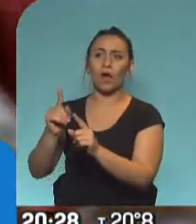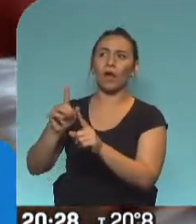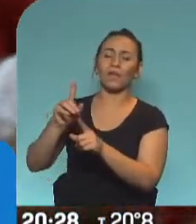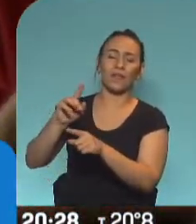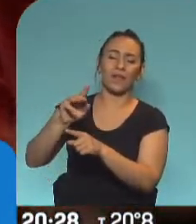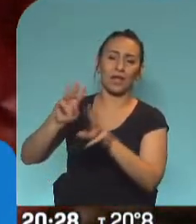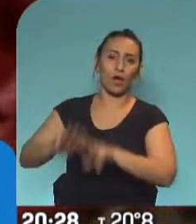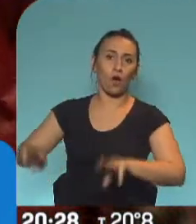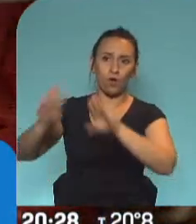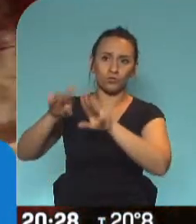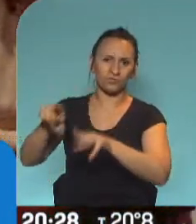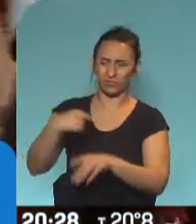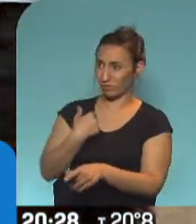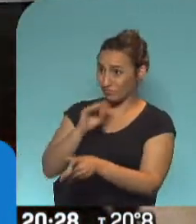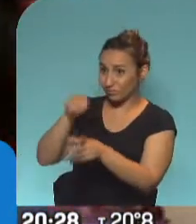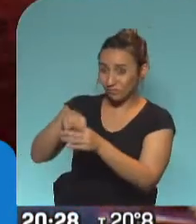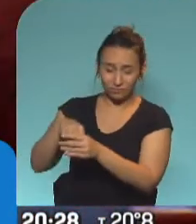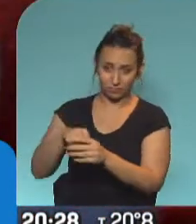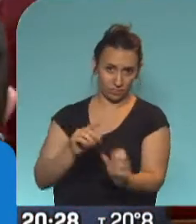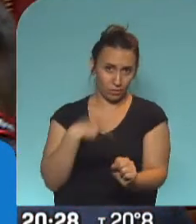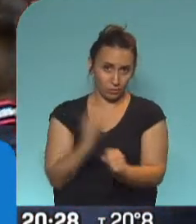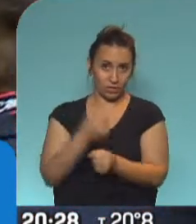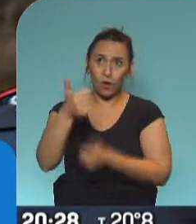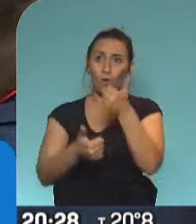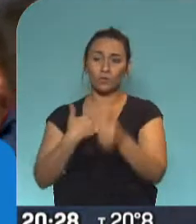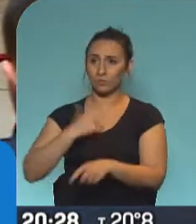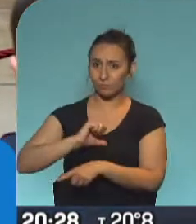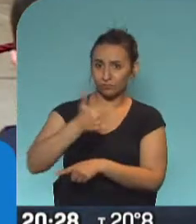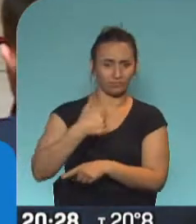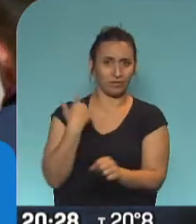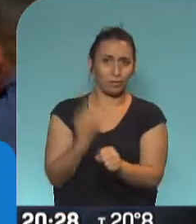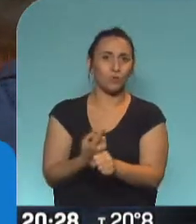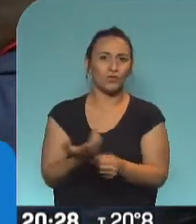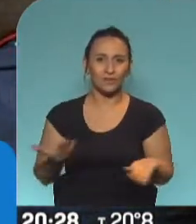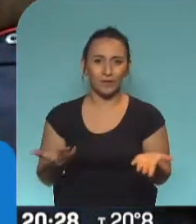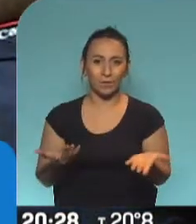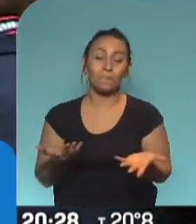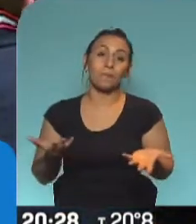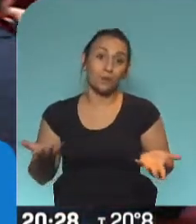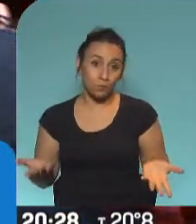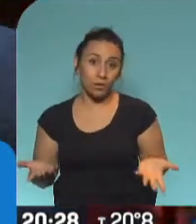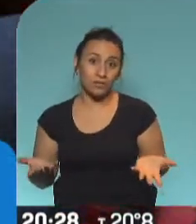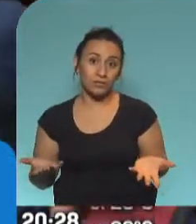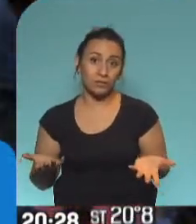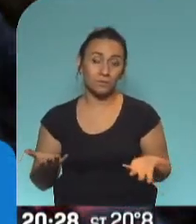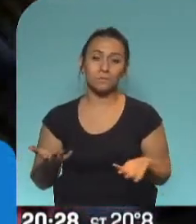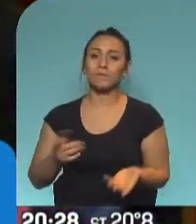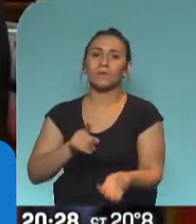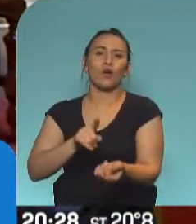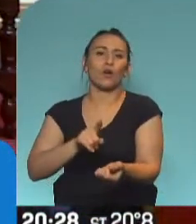que yo no tenga ninguna chance de ganar ese concurso. Entonces, las consecuencias de la